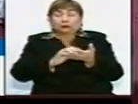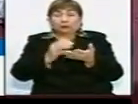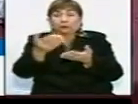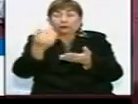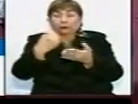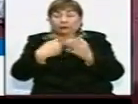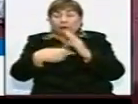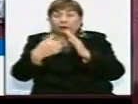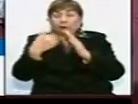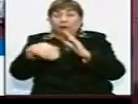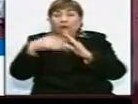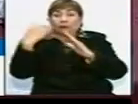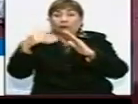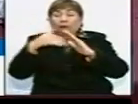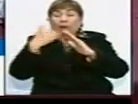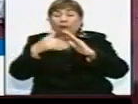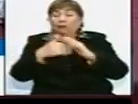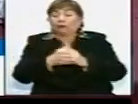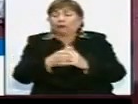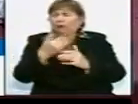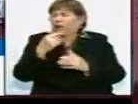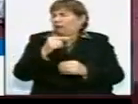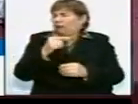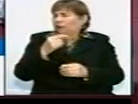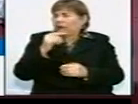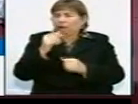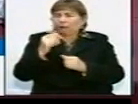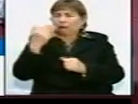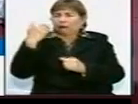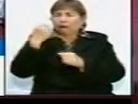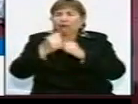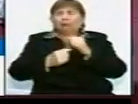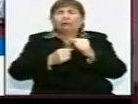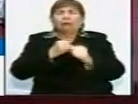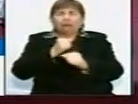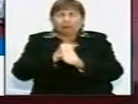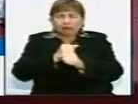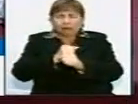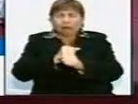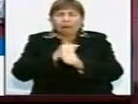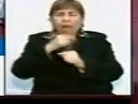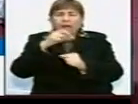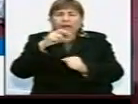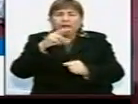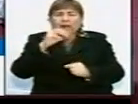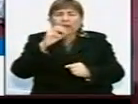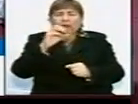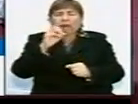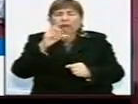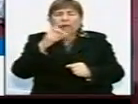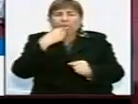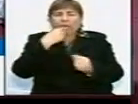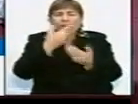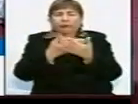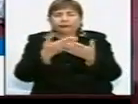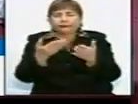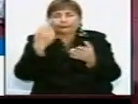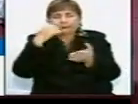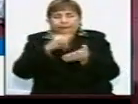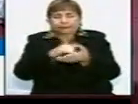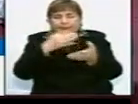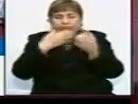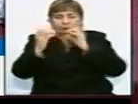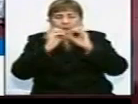de este año el año pasado fue no reducir el protocolo pasado hemos reducido no lo tenemos el protocolo para